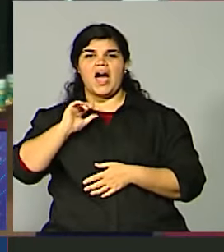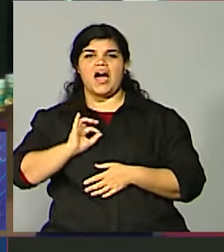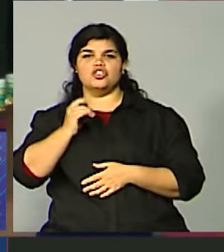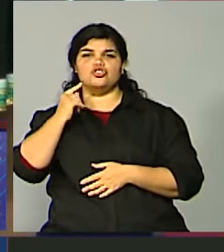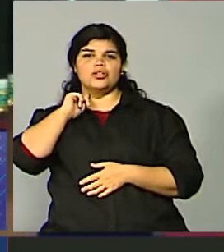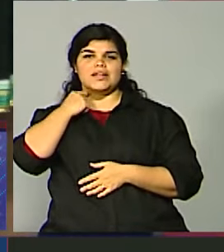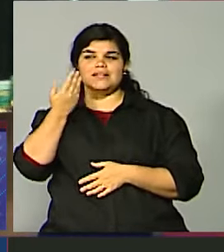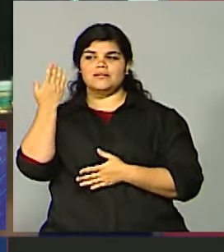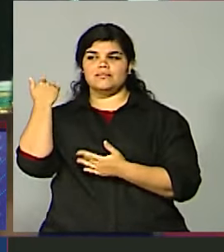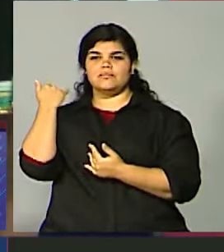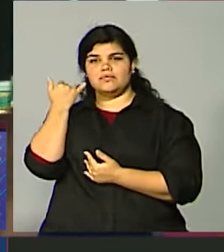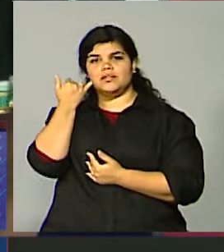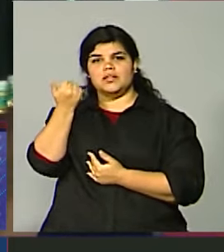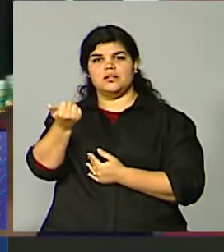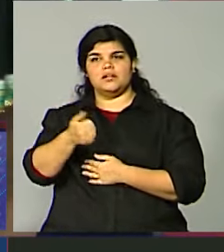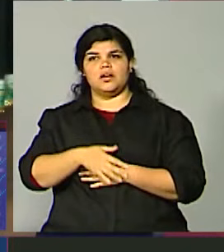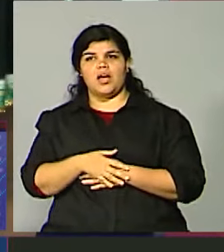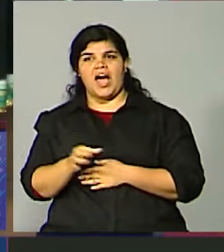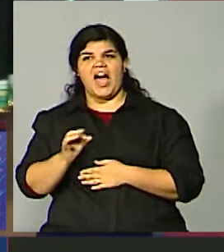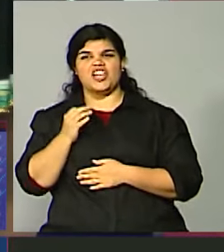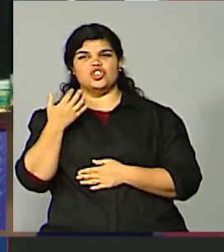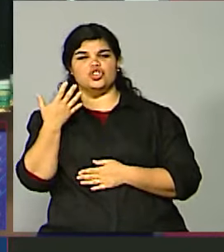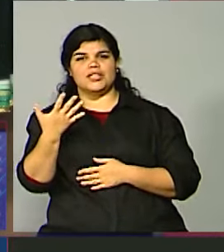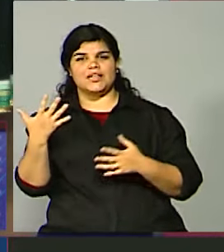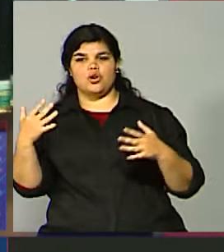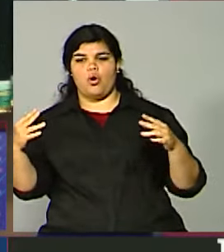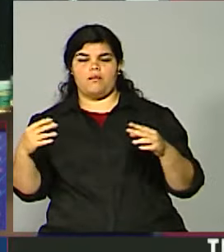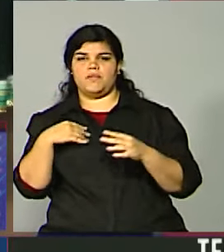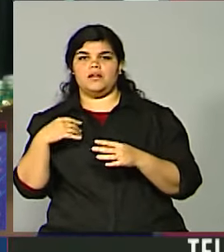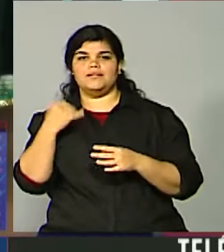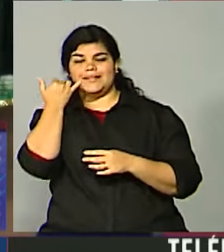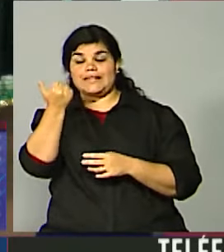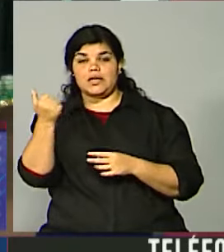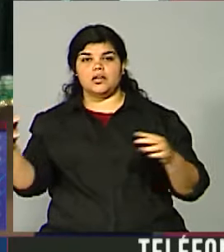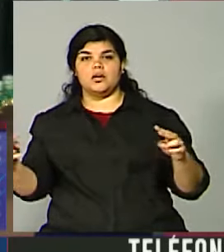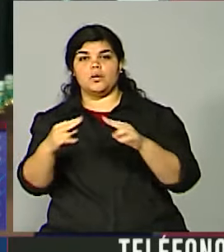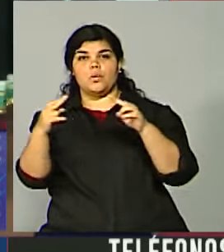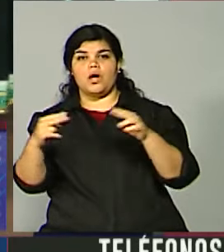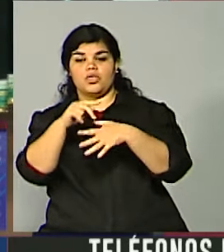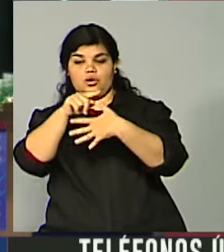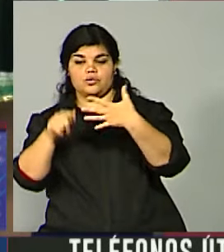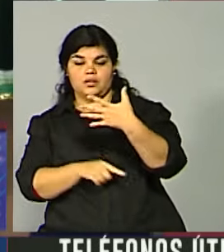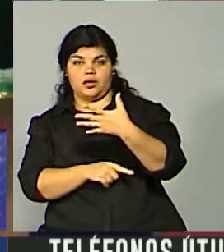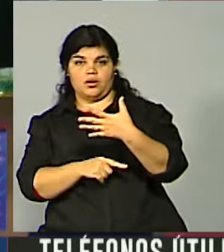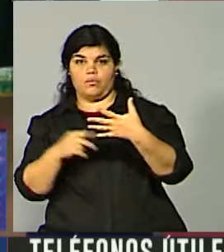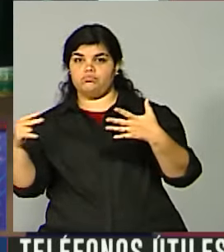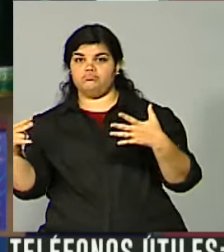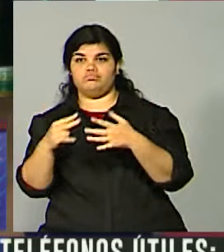13 años con esto, y allí va 5 encuentros mundiales que se ha realizado y